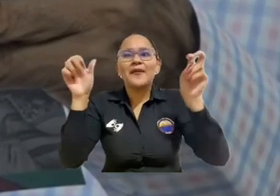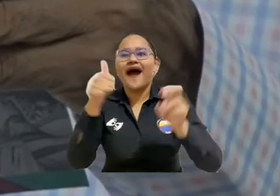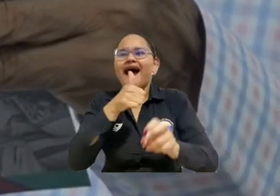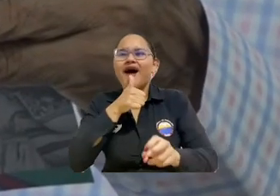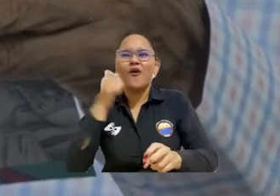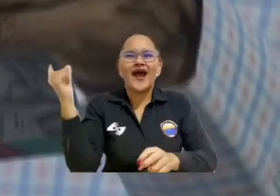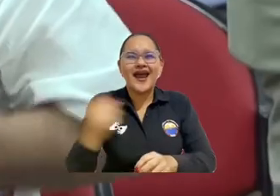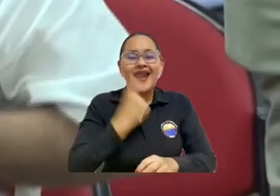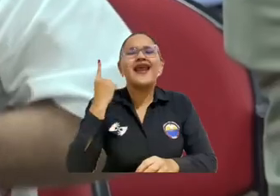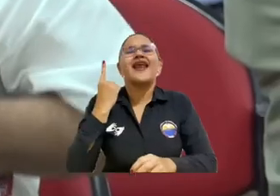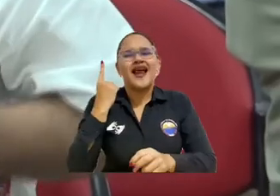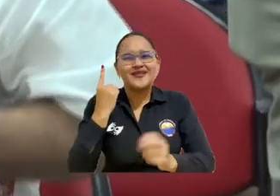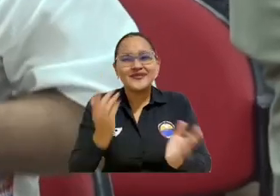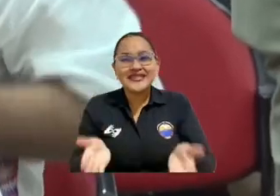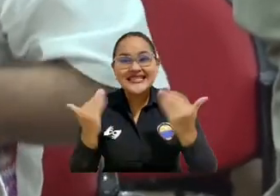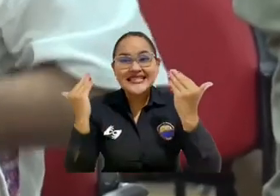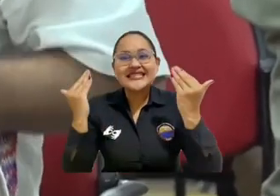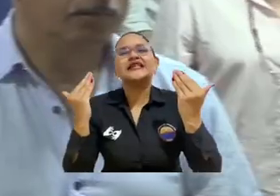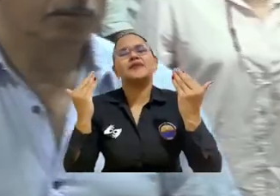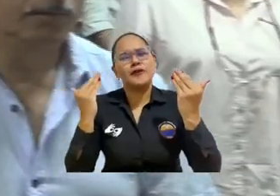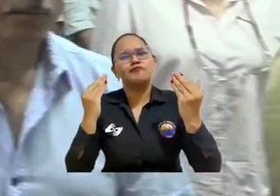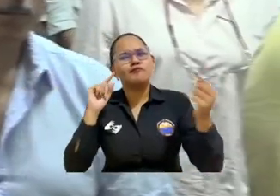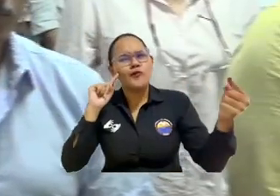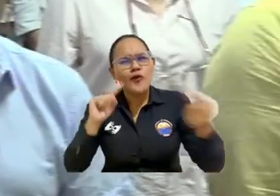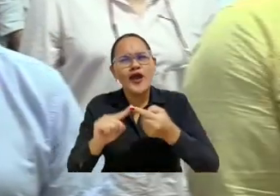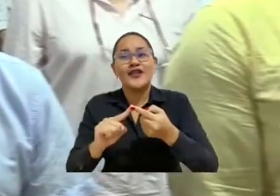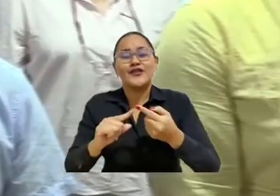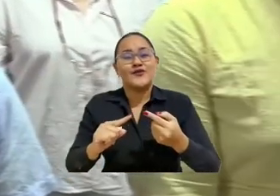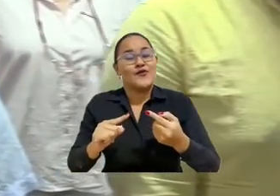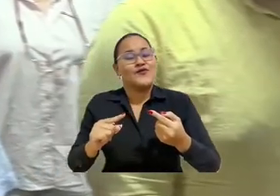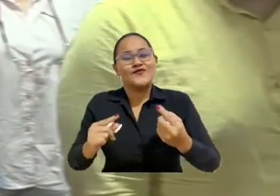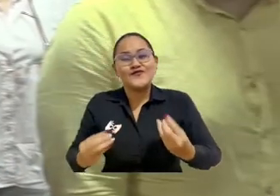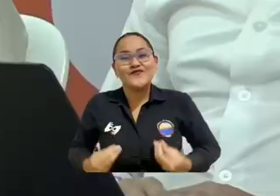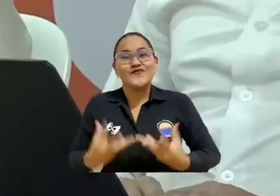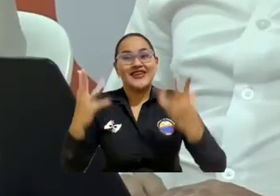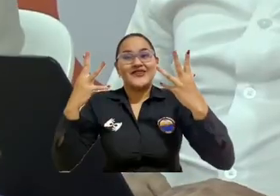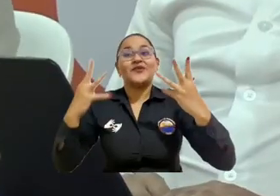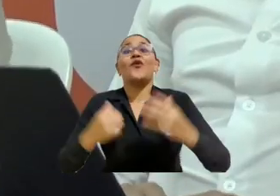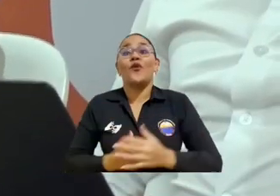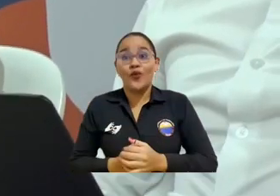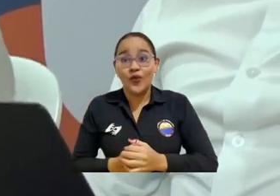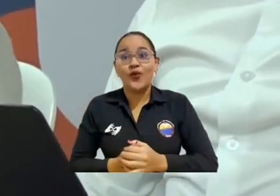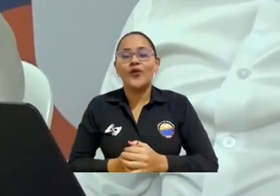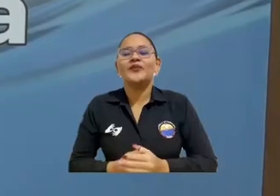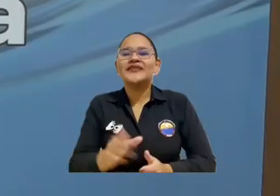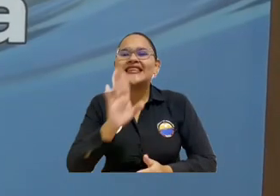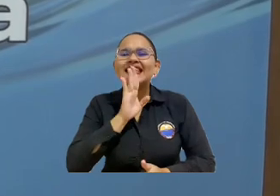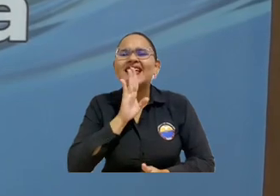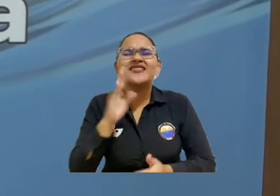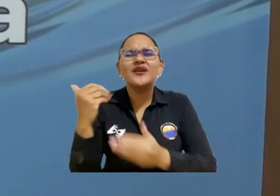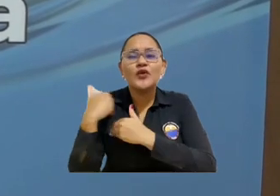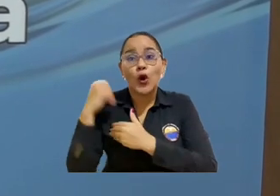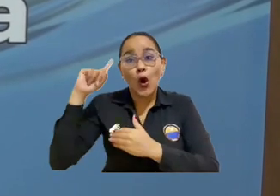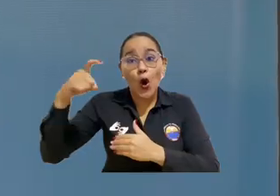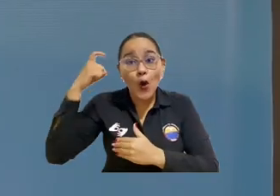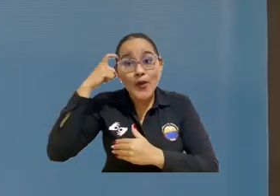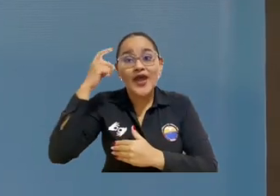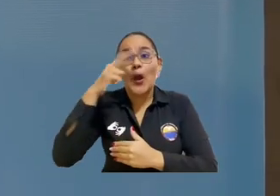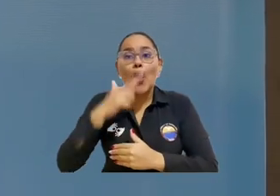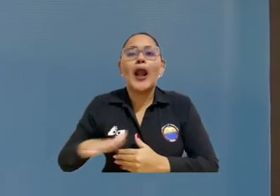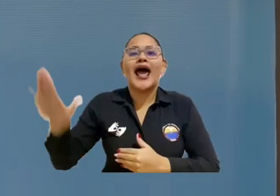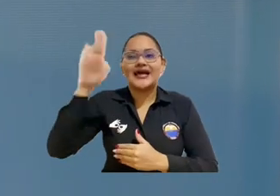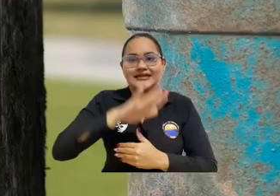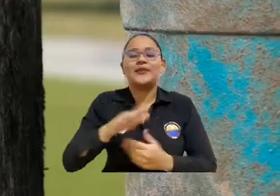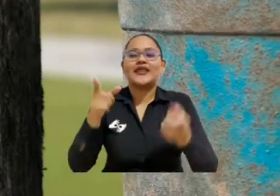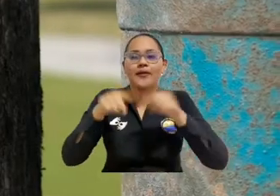agua como bien común experiencias y articulaciones para una agenda de vida organizado por el gobierno nacional a través de la comisión de